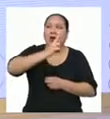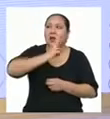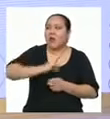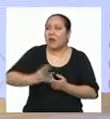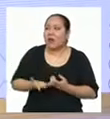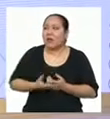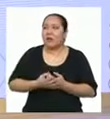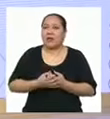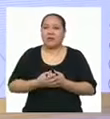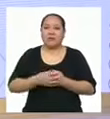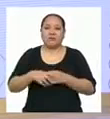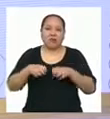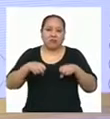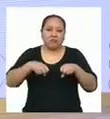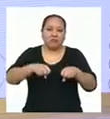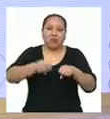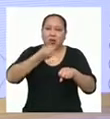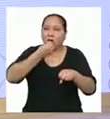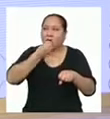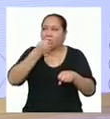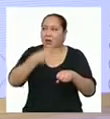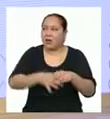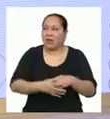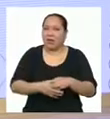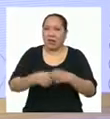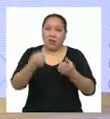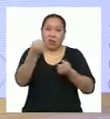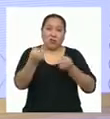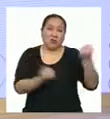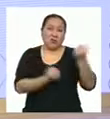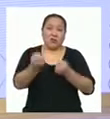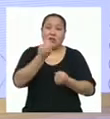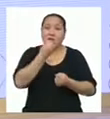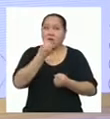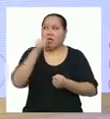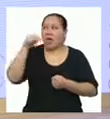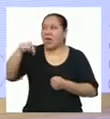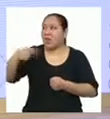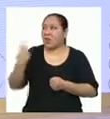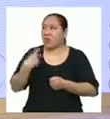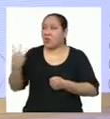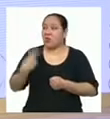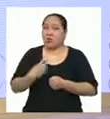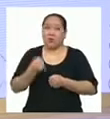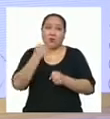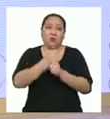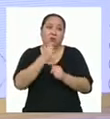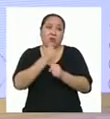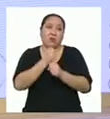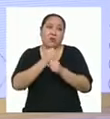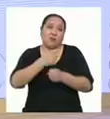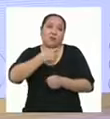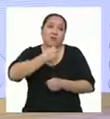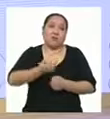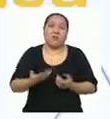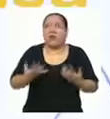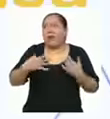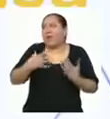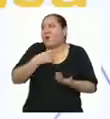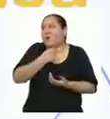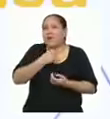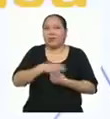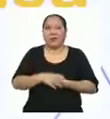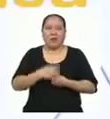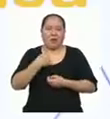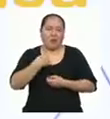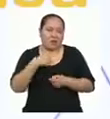food. Mientras que aquí estamos nosotros con un trabajo que nos encanta. O bueno, no puedo hablar por ti, que me encanta.